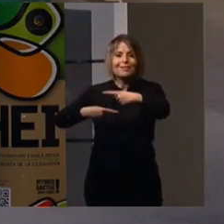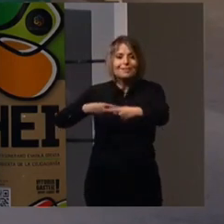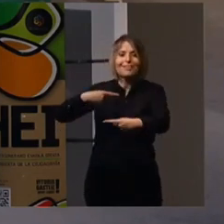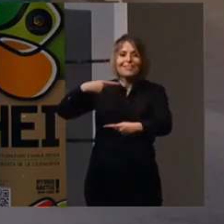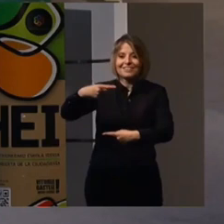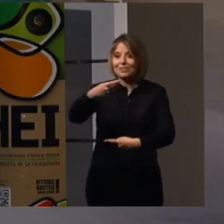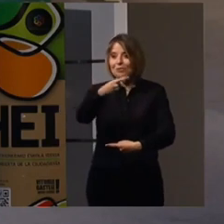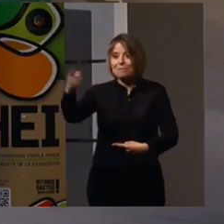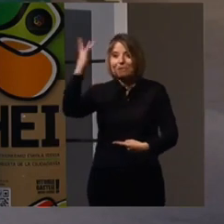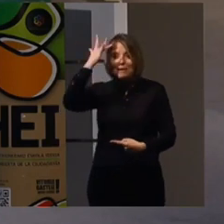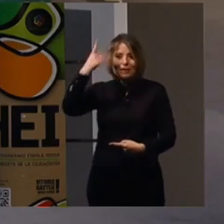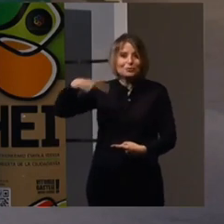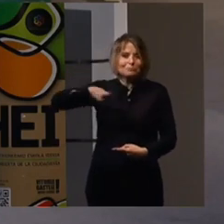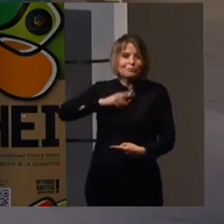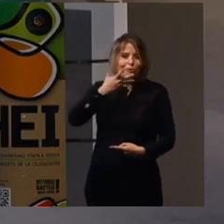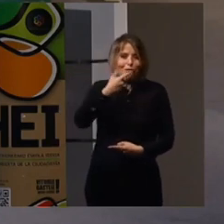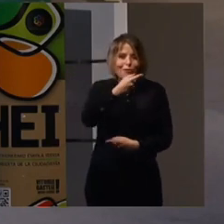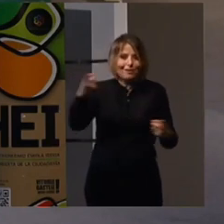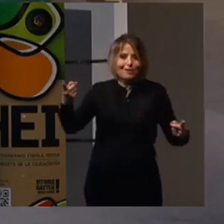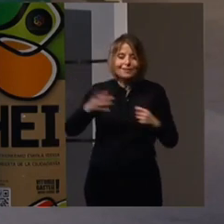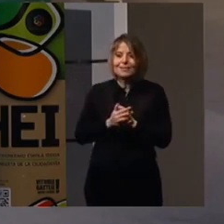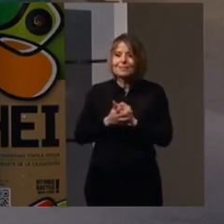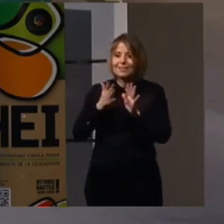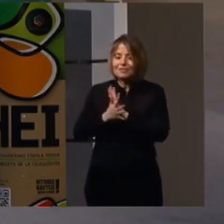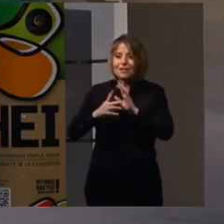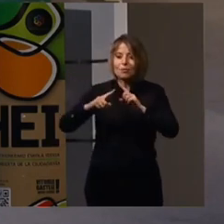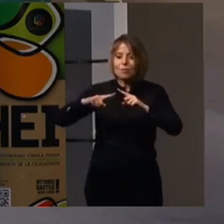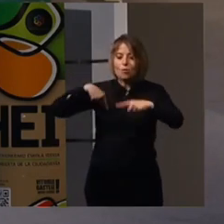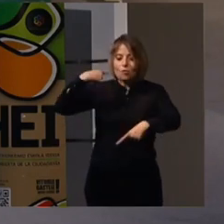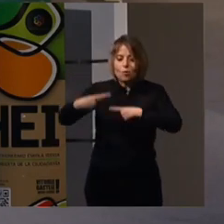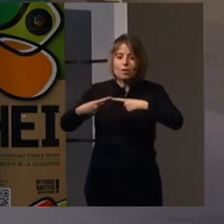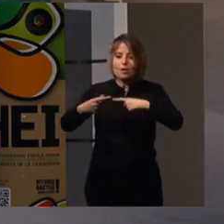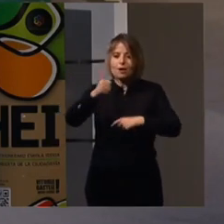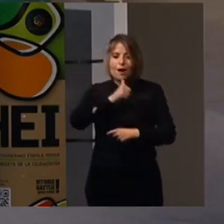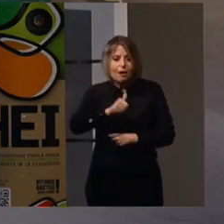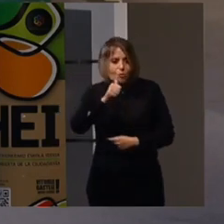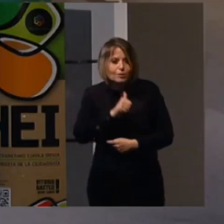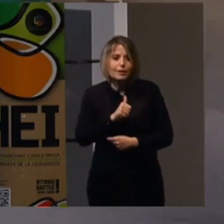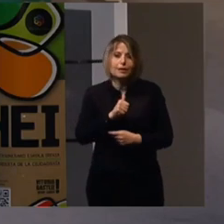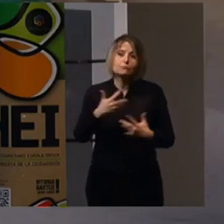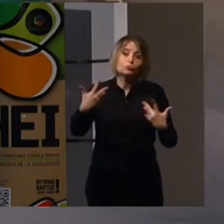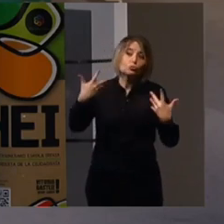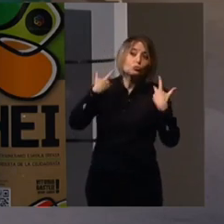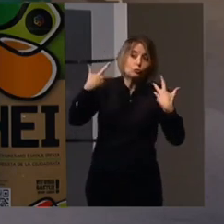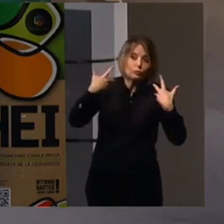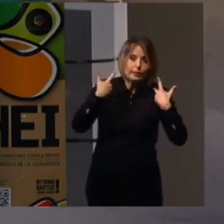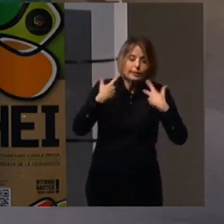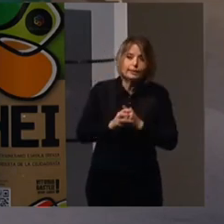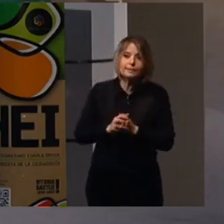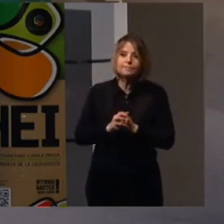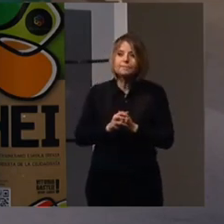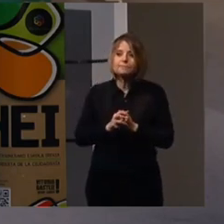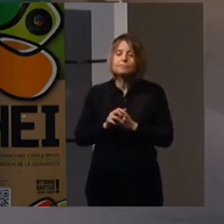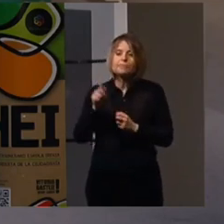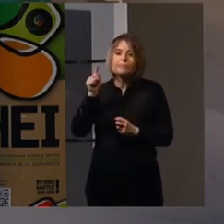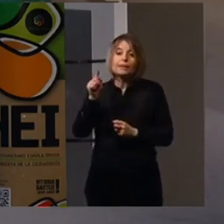esto sonará a todos y a todas, ¿no? Seguimos tirando en la rueda, tragándonos el sapo, sufriendo en algunos casos, y esto